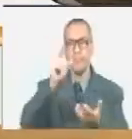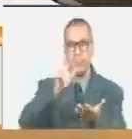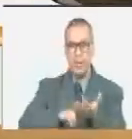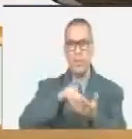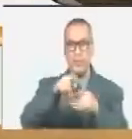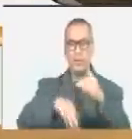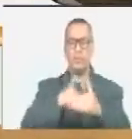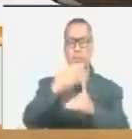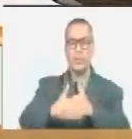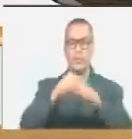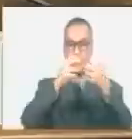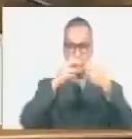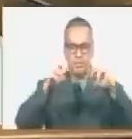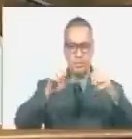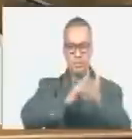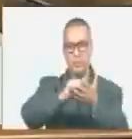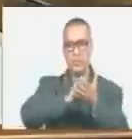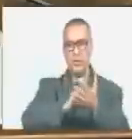Aprobado. Siguiente.